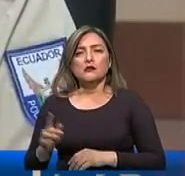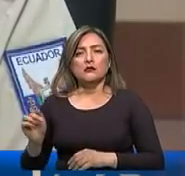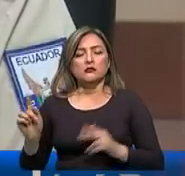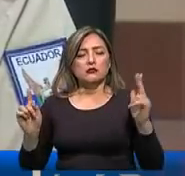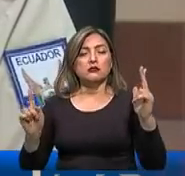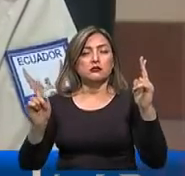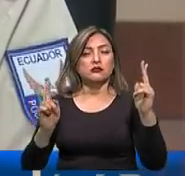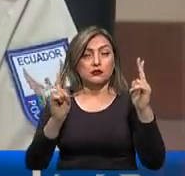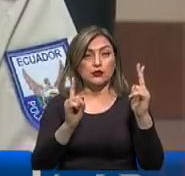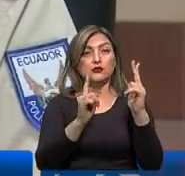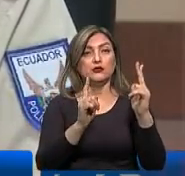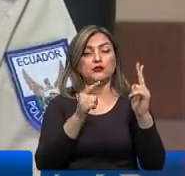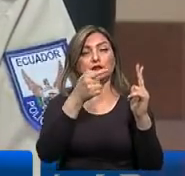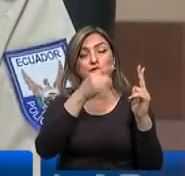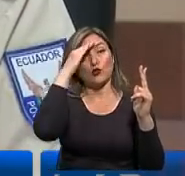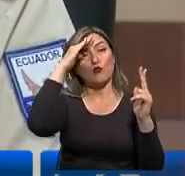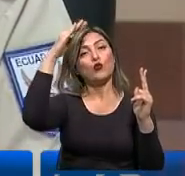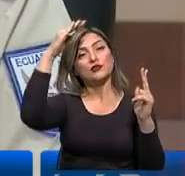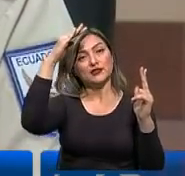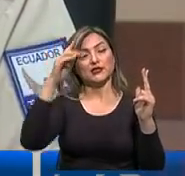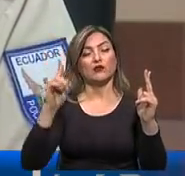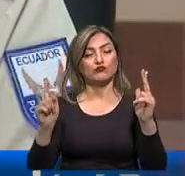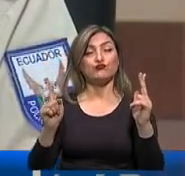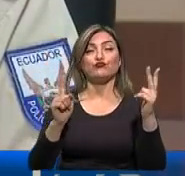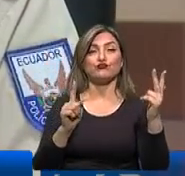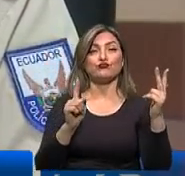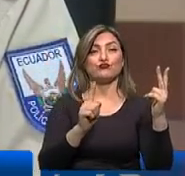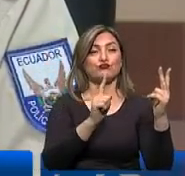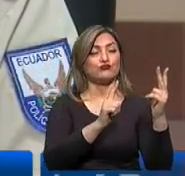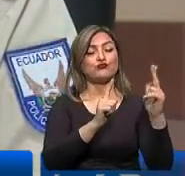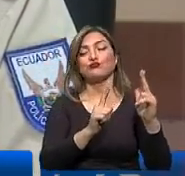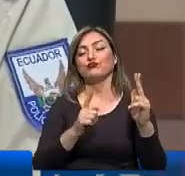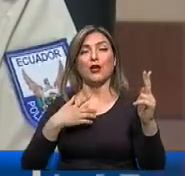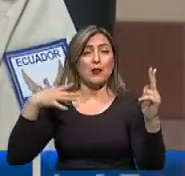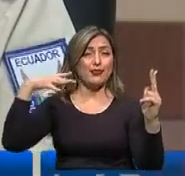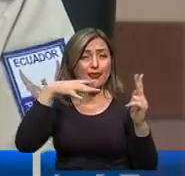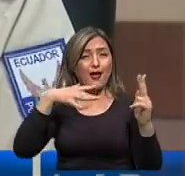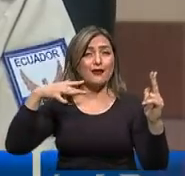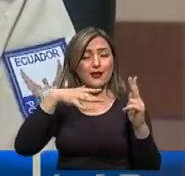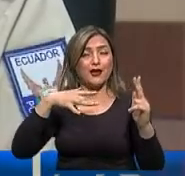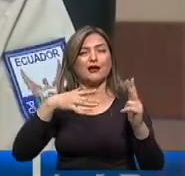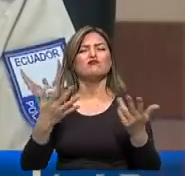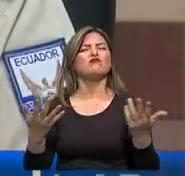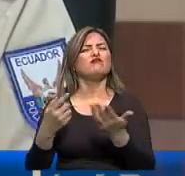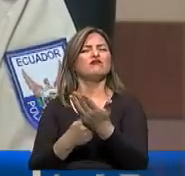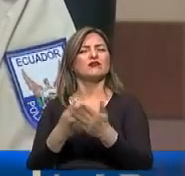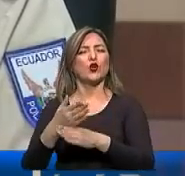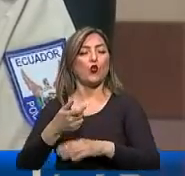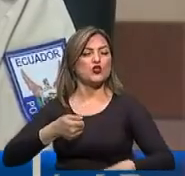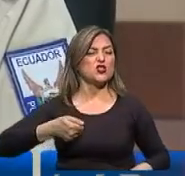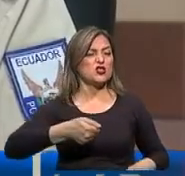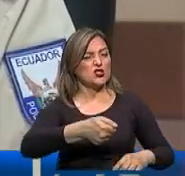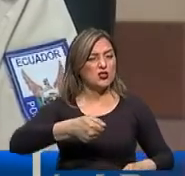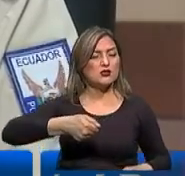a 3 personas, entre ellos estaba un funcionario policial, y les comenzó a agredir con una arma